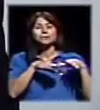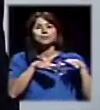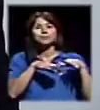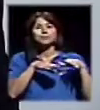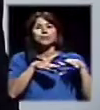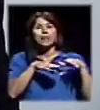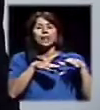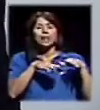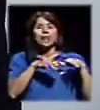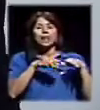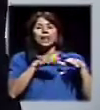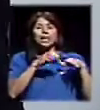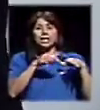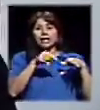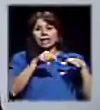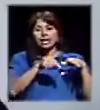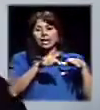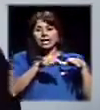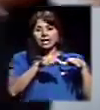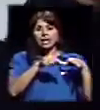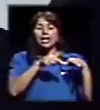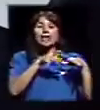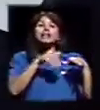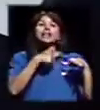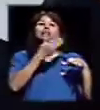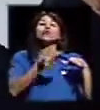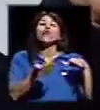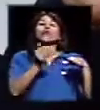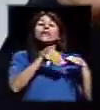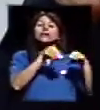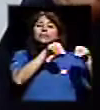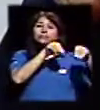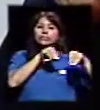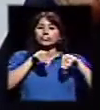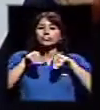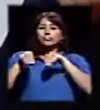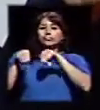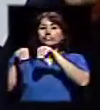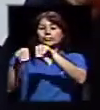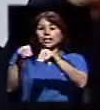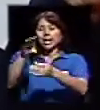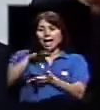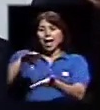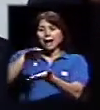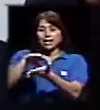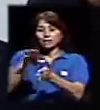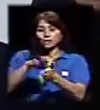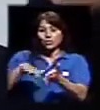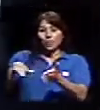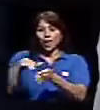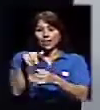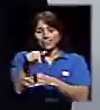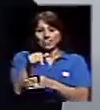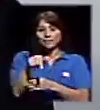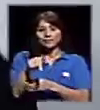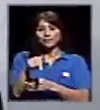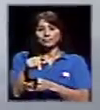otro municipio, pero regresó a la ciudad, y esta es la ciudad que